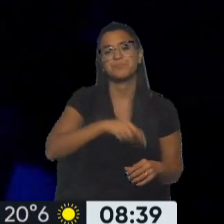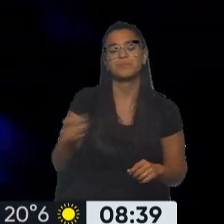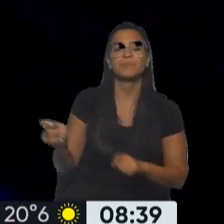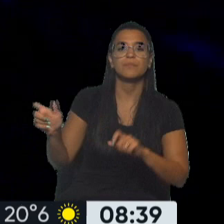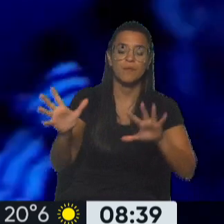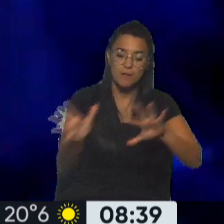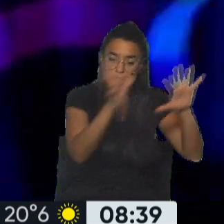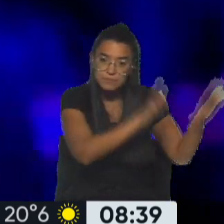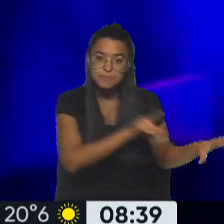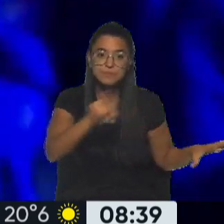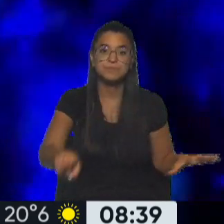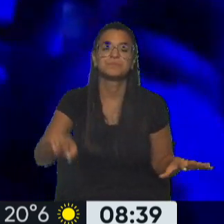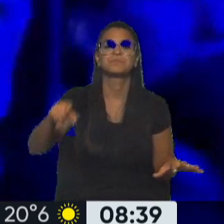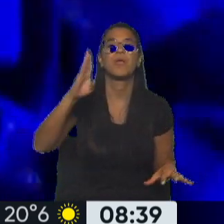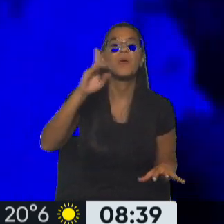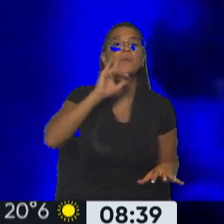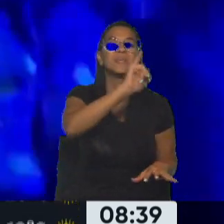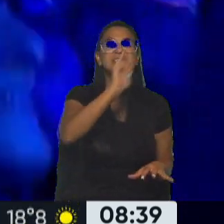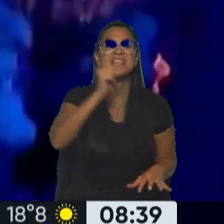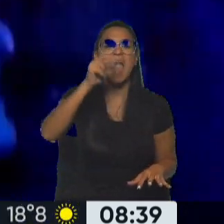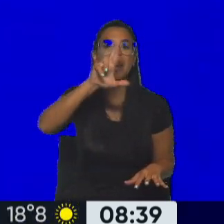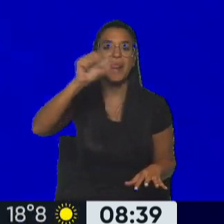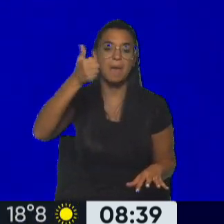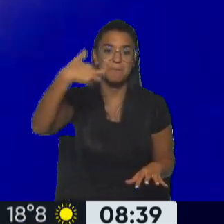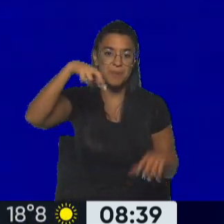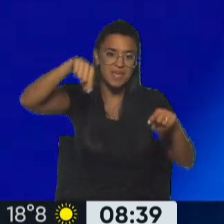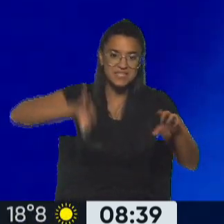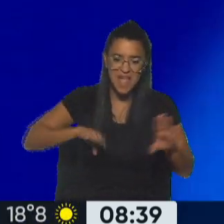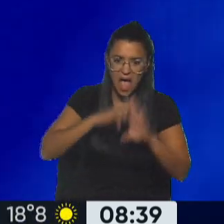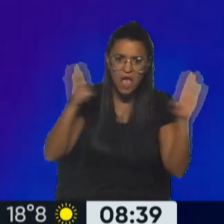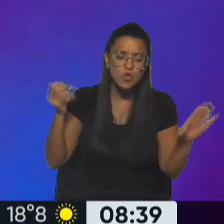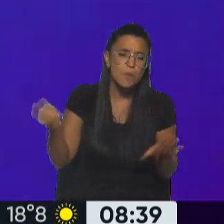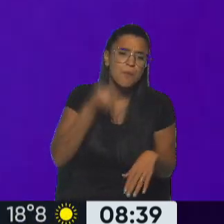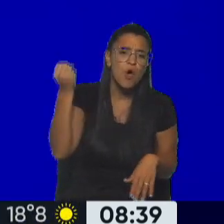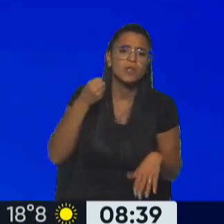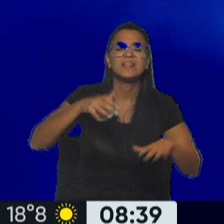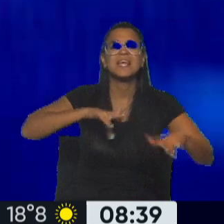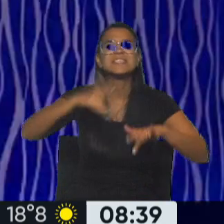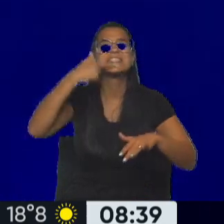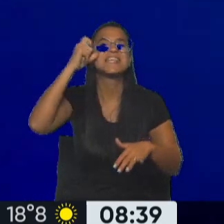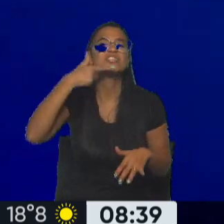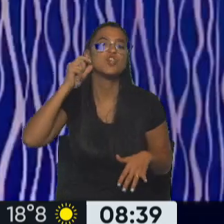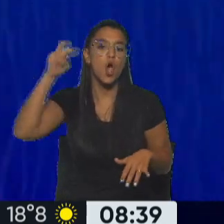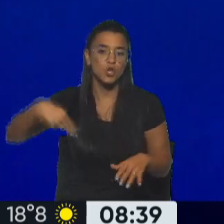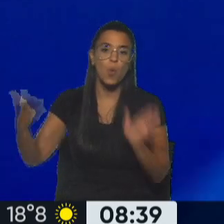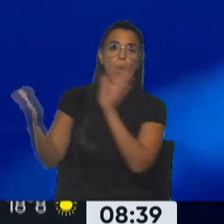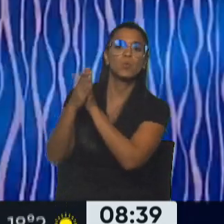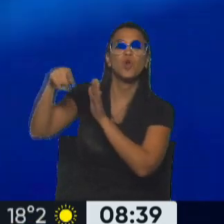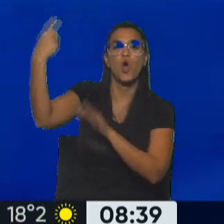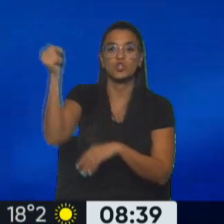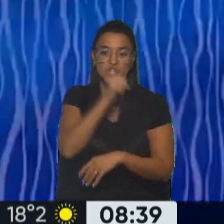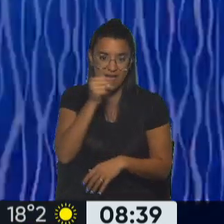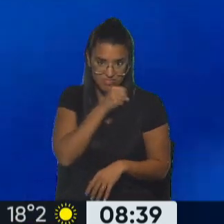pantano triste para Bizarrap. Vaya, si no fue uno de los personajes del año, como productor musical de sus sesiones con artistas, pero